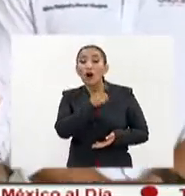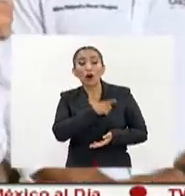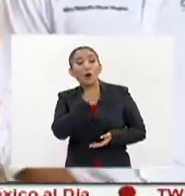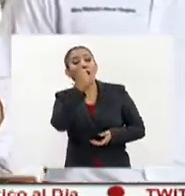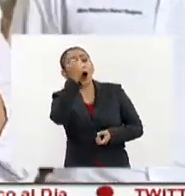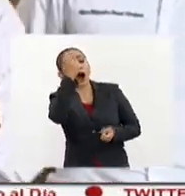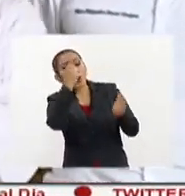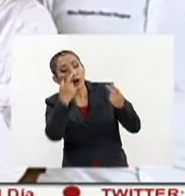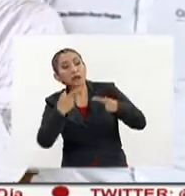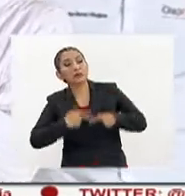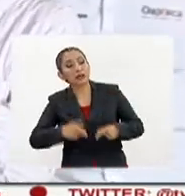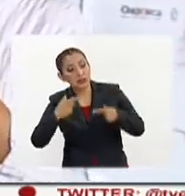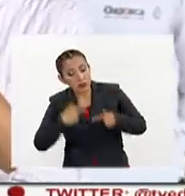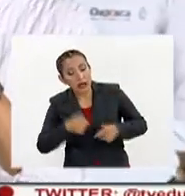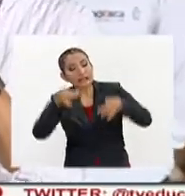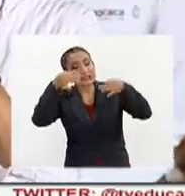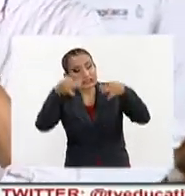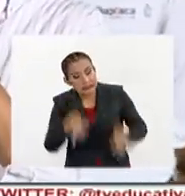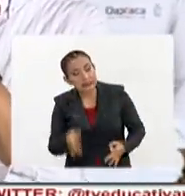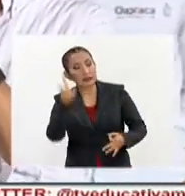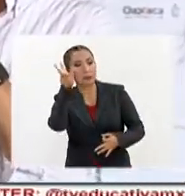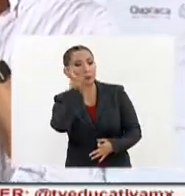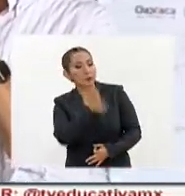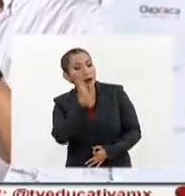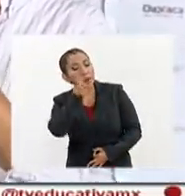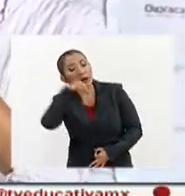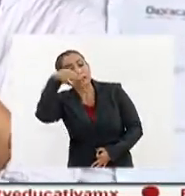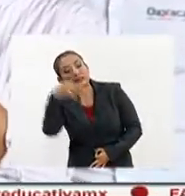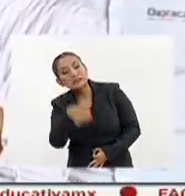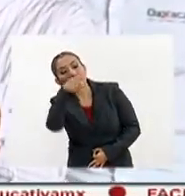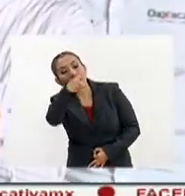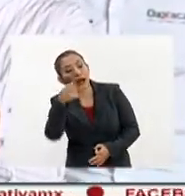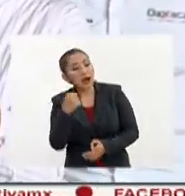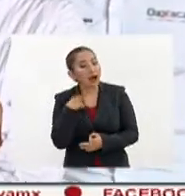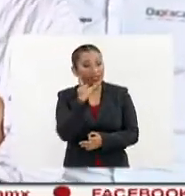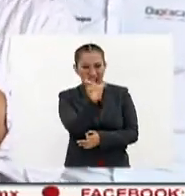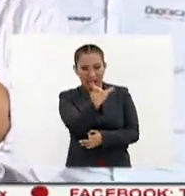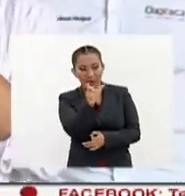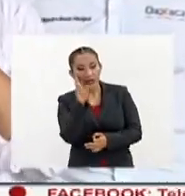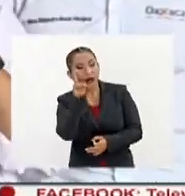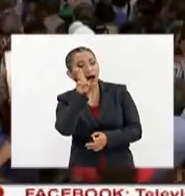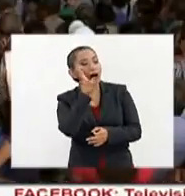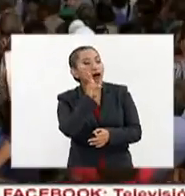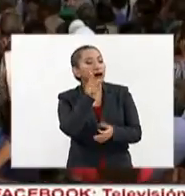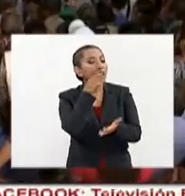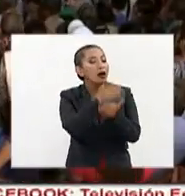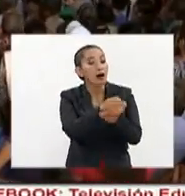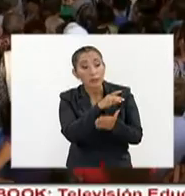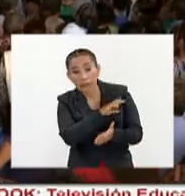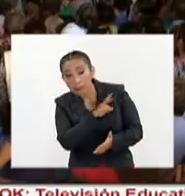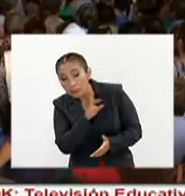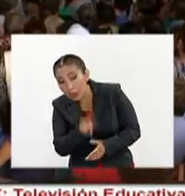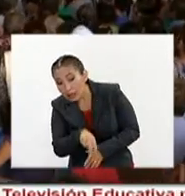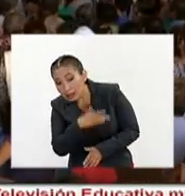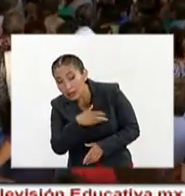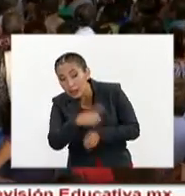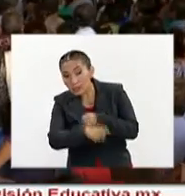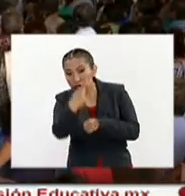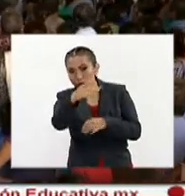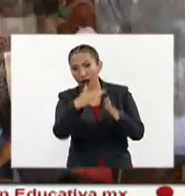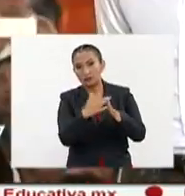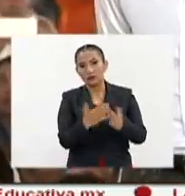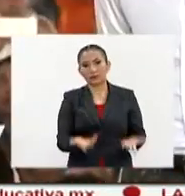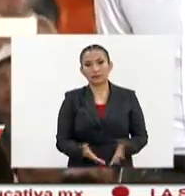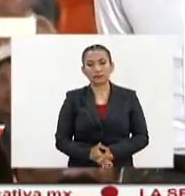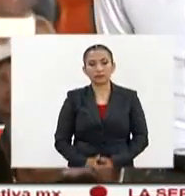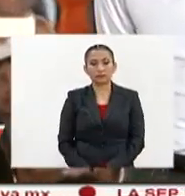aquellas personas que estamos ahora verificando con la entrega de las tarjetas de que realmente tuvieron afectaciones en su vivienda.